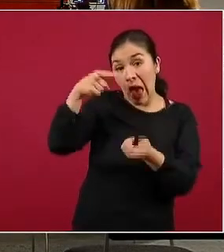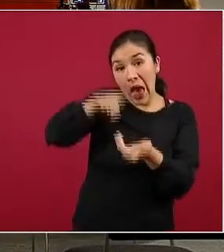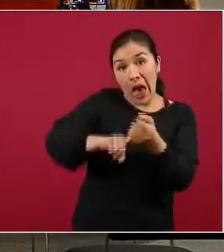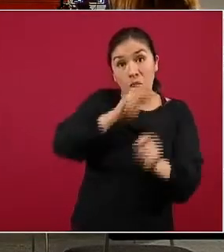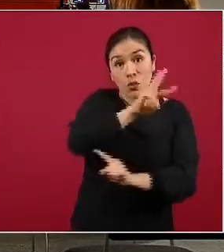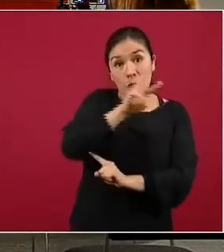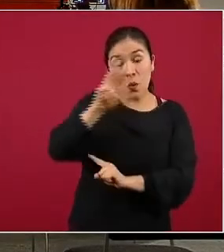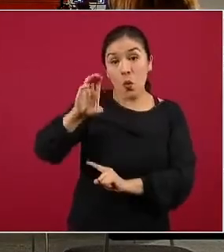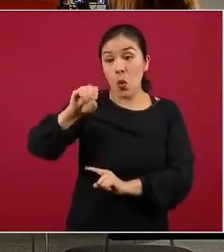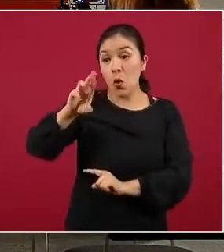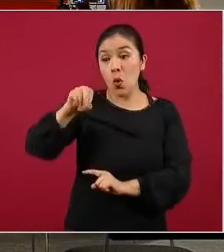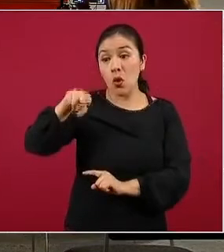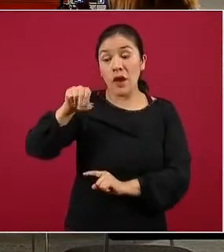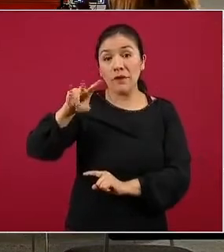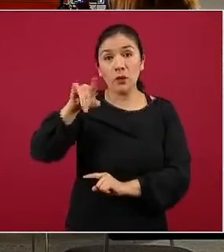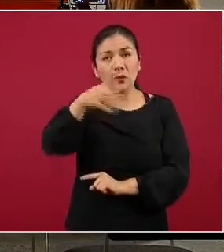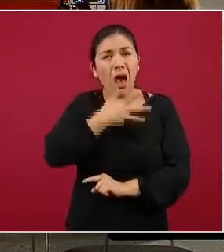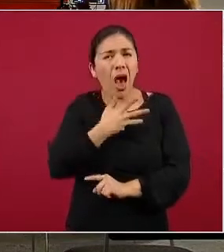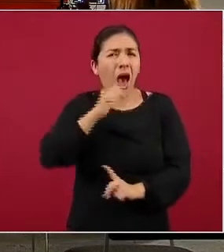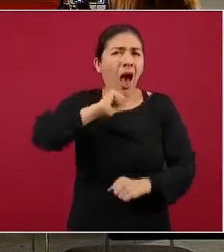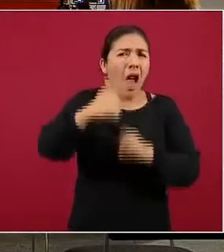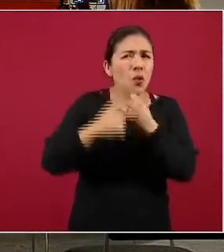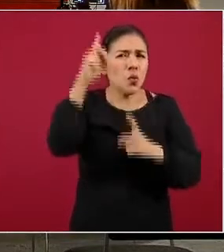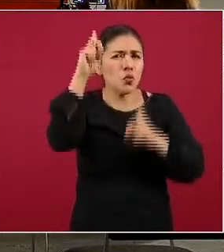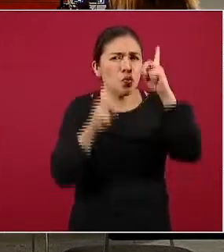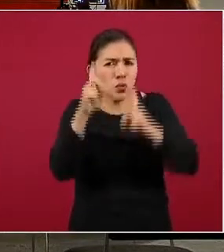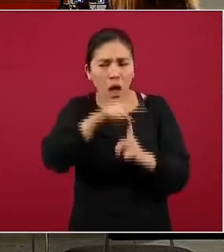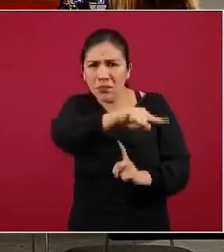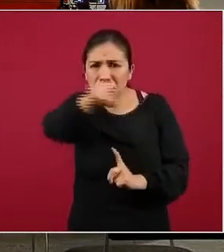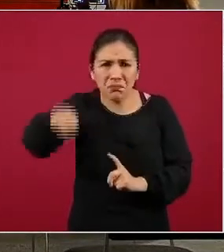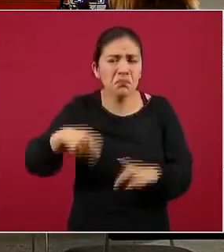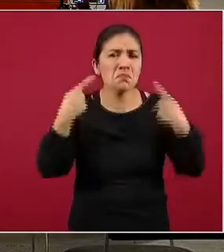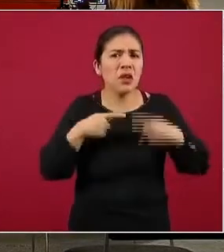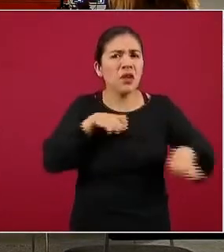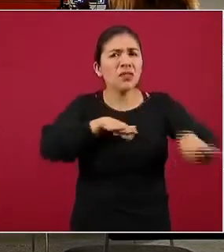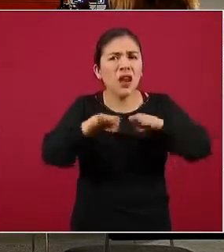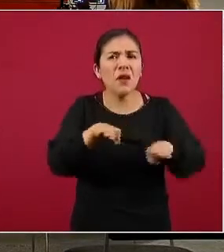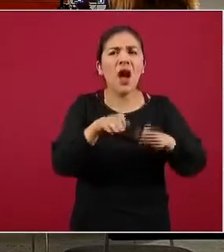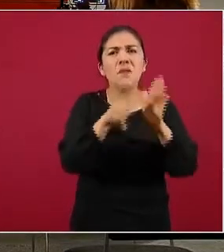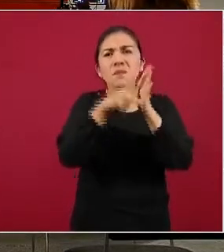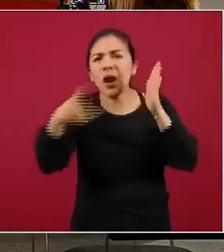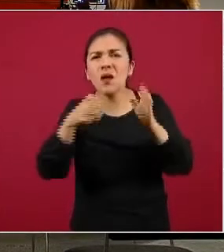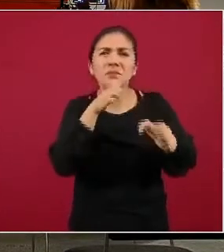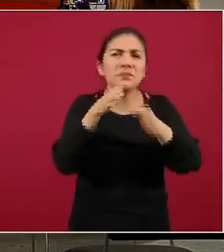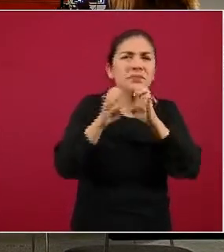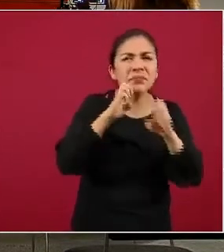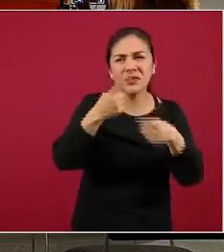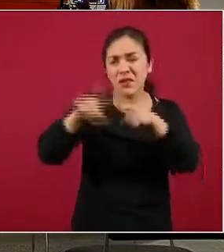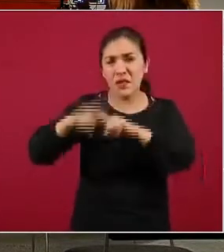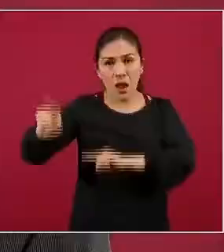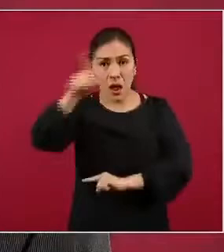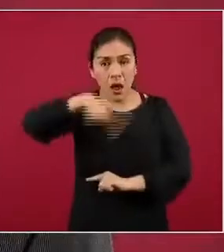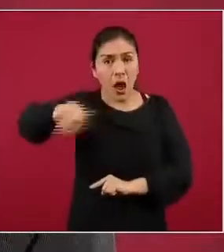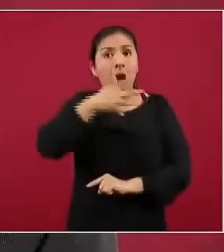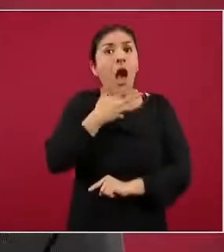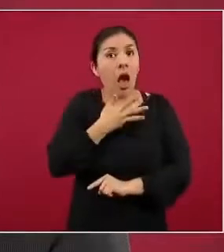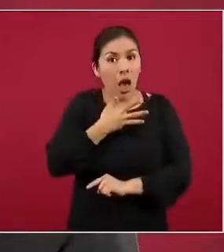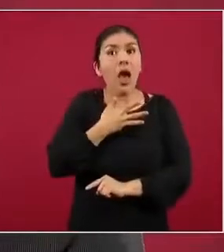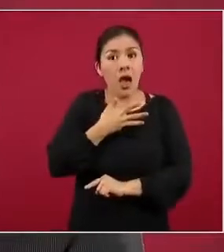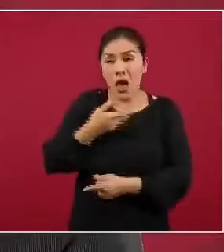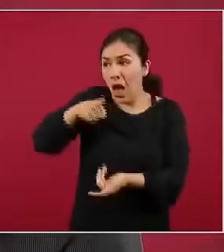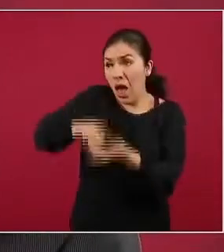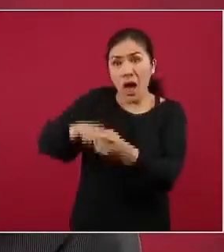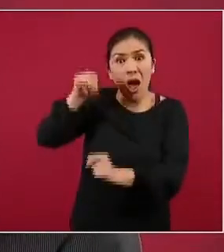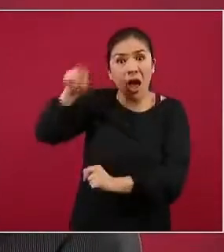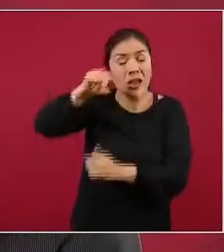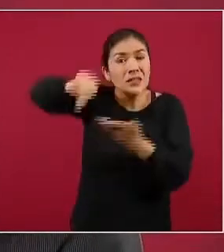coronavirus, recomendamos a toda la población cuando tengan dudas, periodistas también, reporteros, reporteras nacionales o extranjeros, hay un